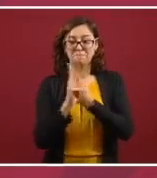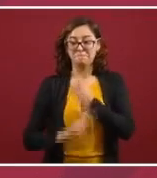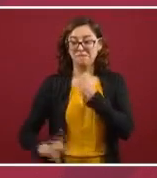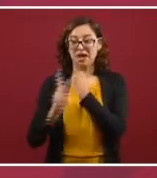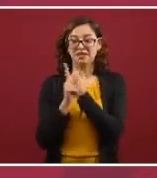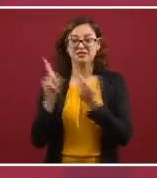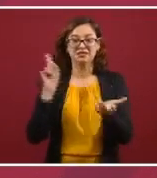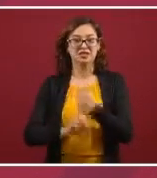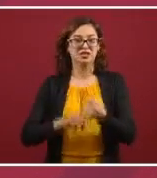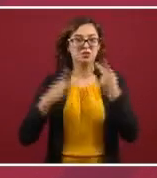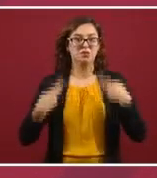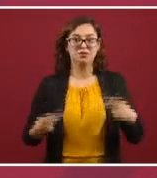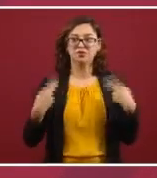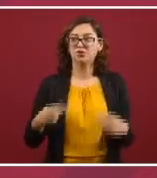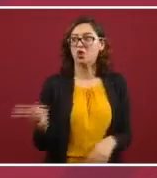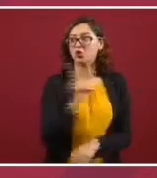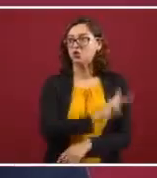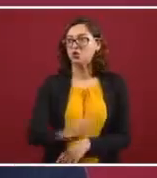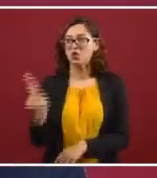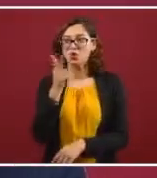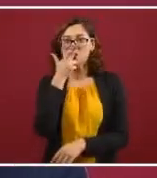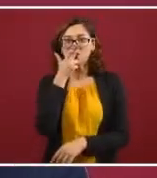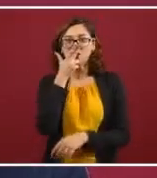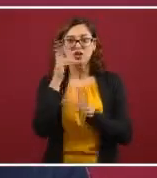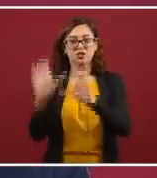de todos, más que nada.